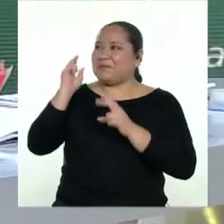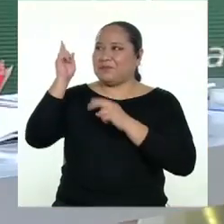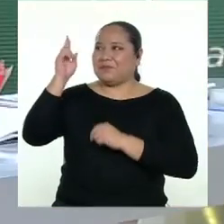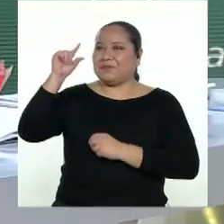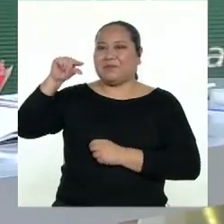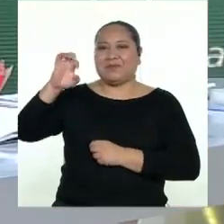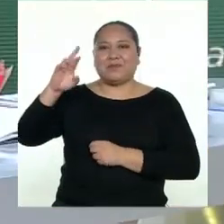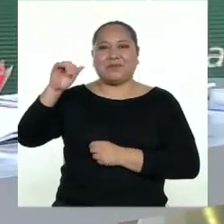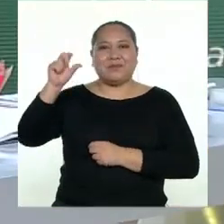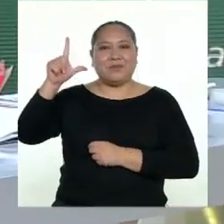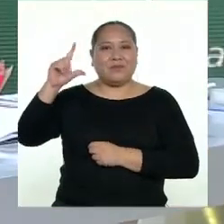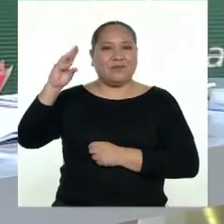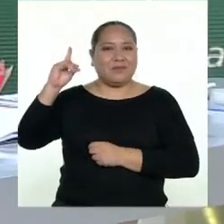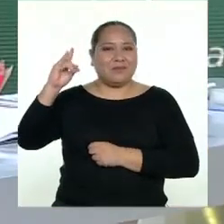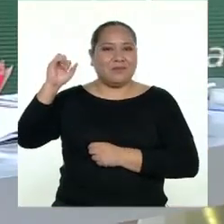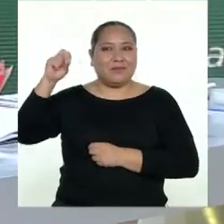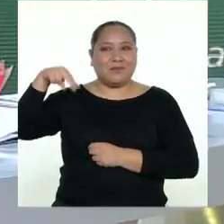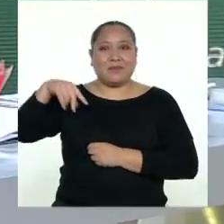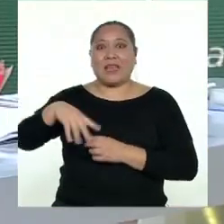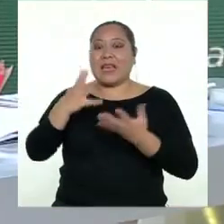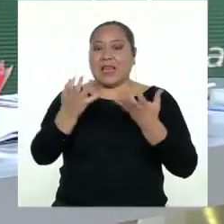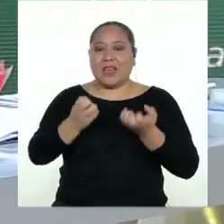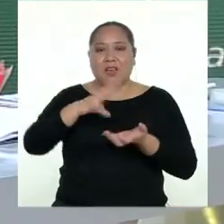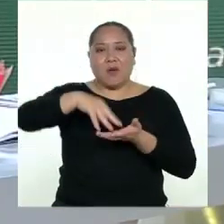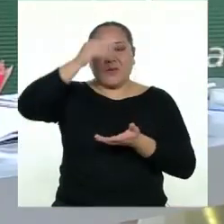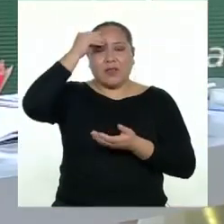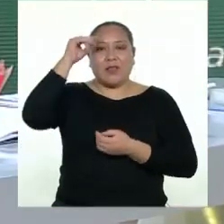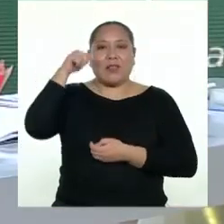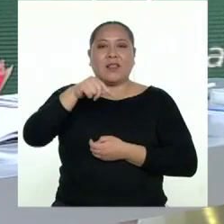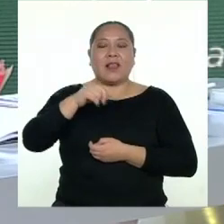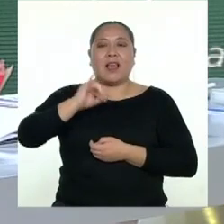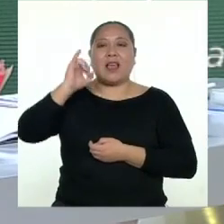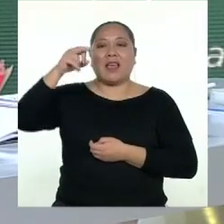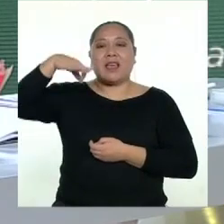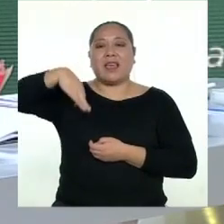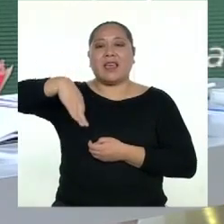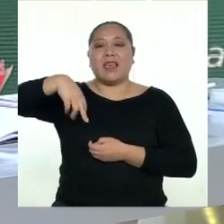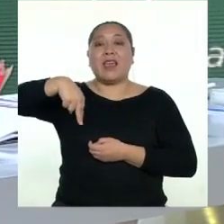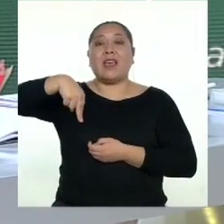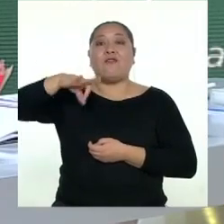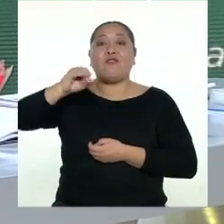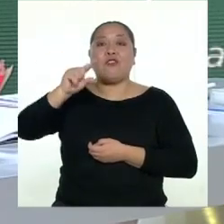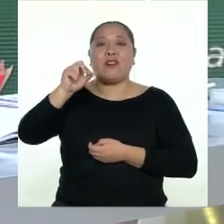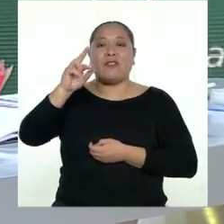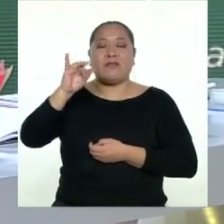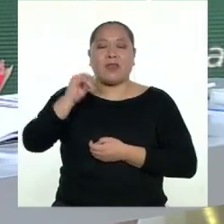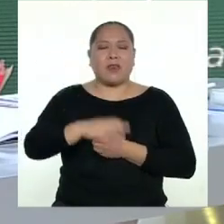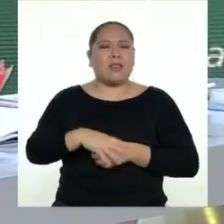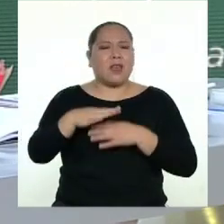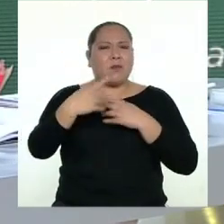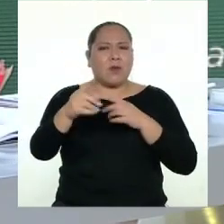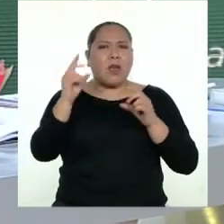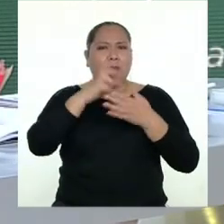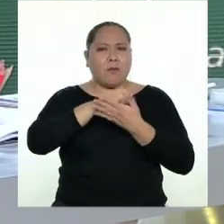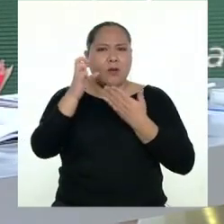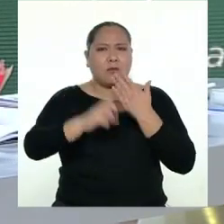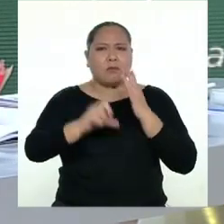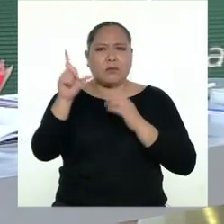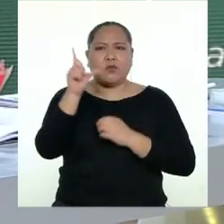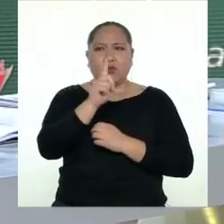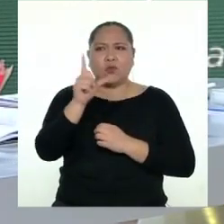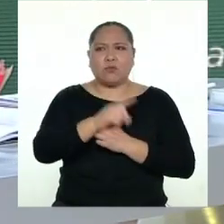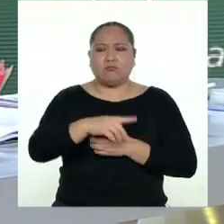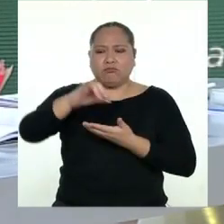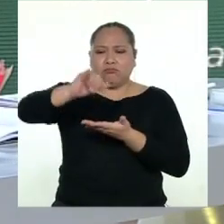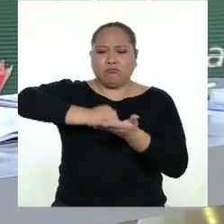Muy interesado en aprender sobre la infografía. Le cuento que luego de nuestro programa de lunes he recibido muchísimos